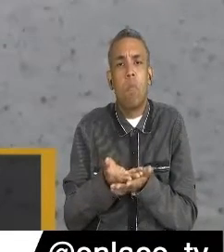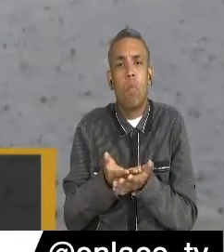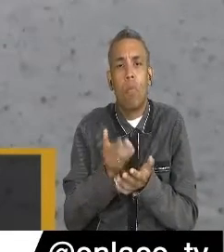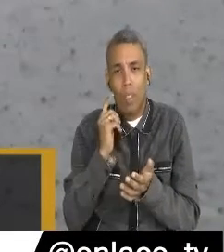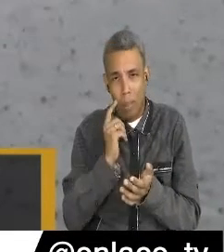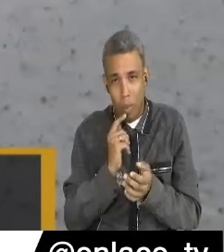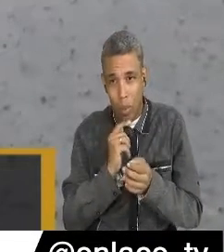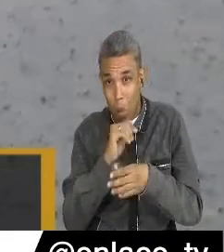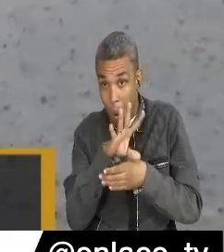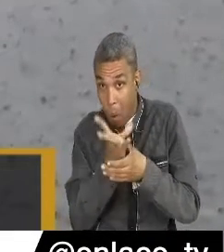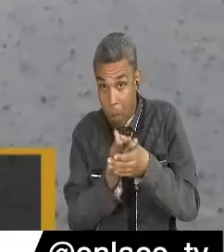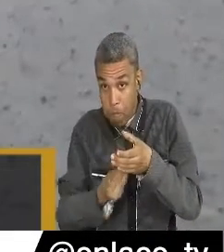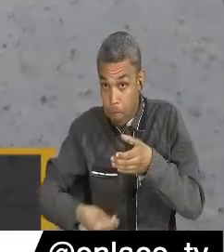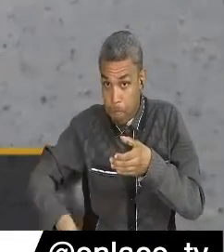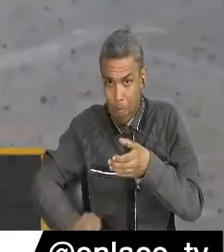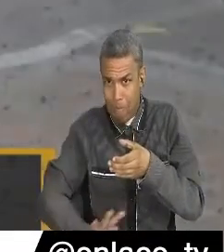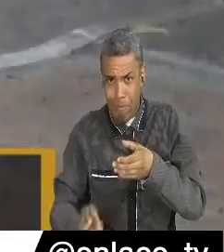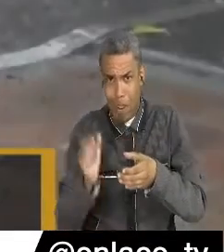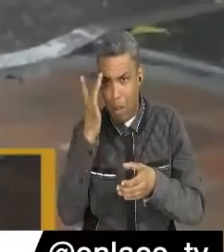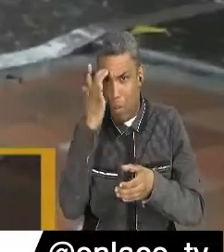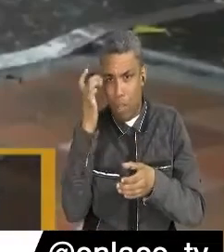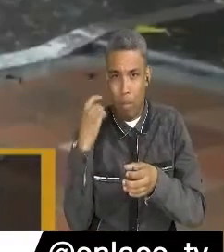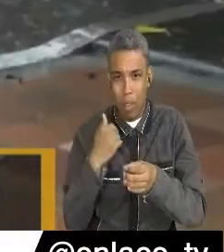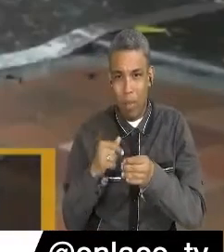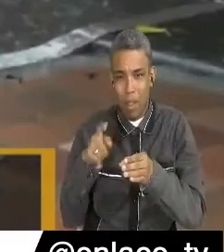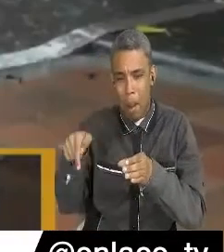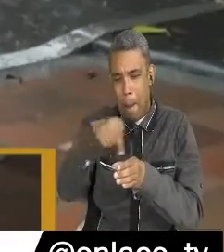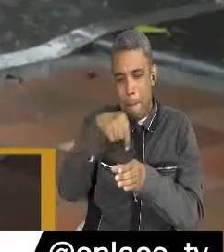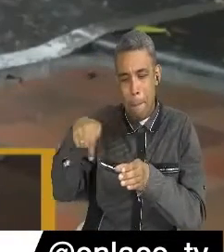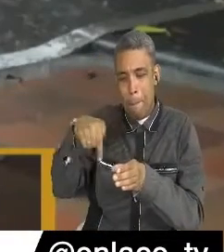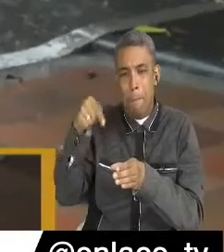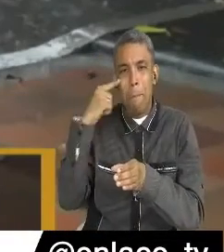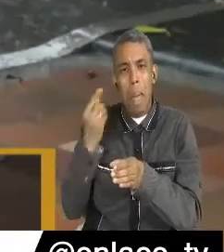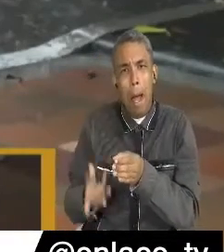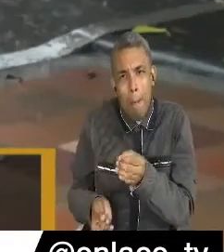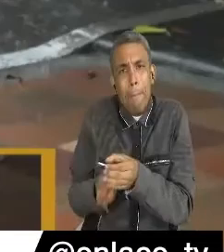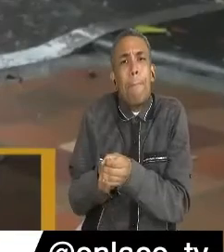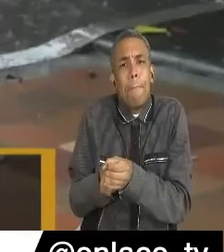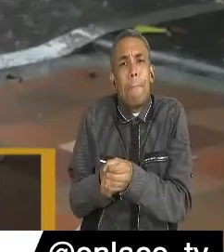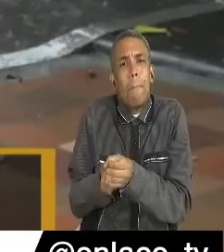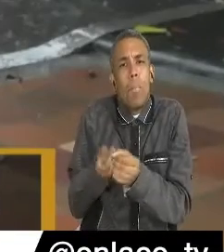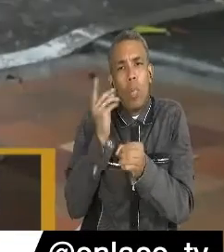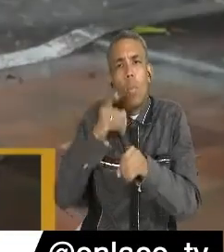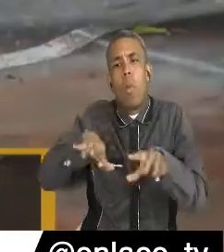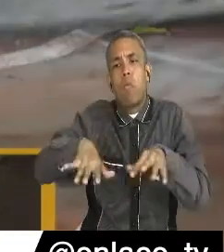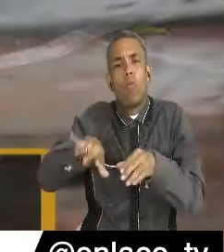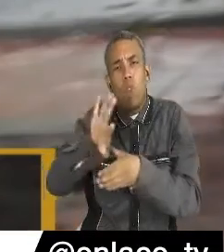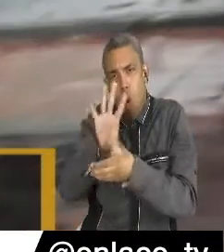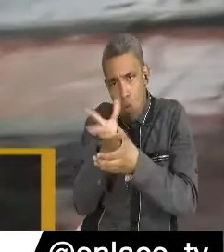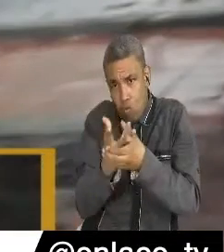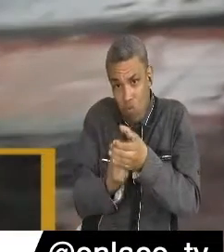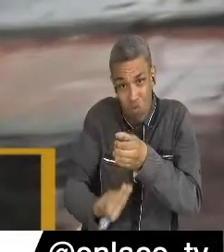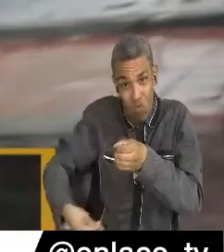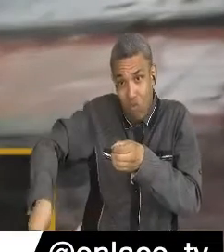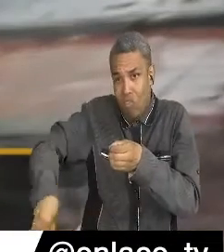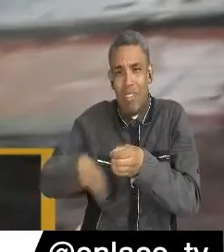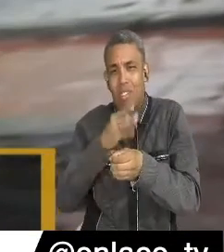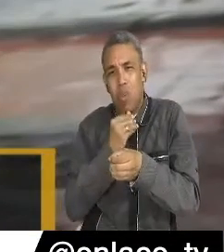Palmira. La comunidad está denunciando que la alcantarilla que se encuentra en el sector está tapada, lo que impide el desagüe. Esta situación,